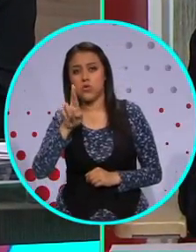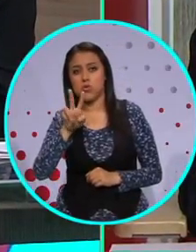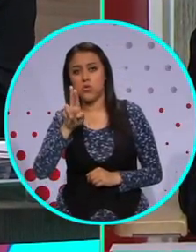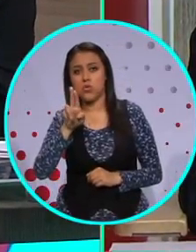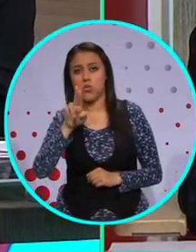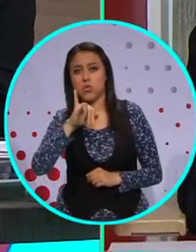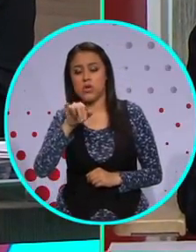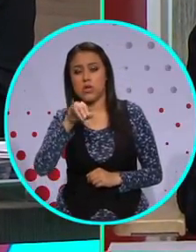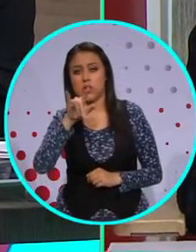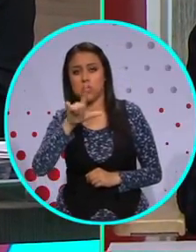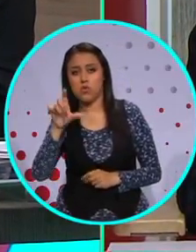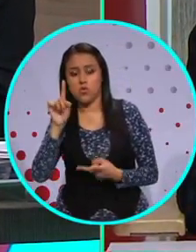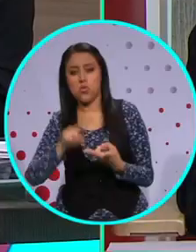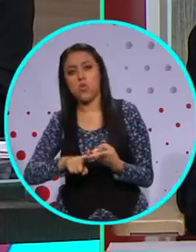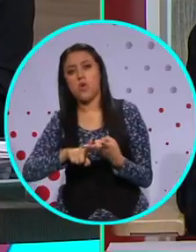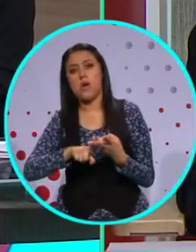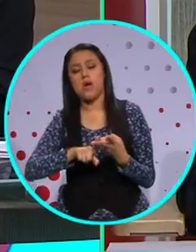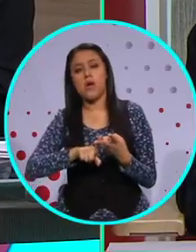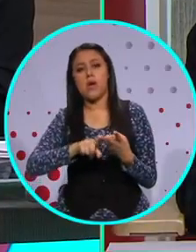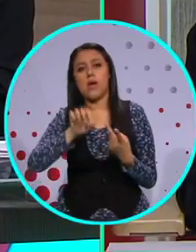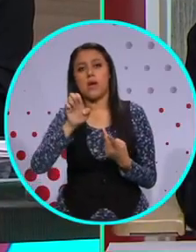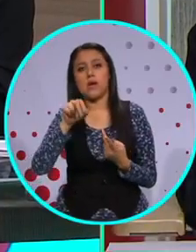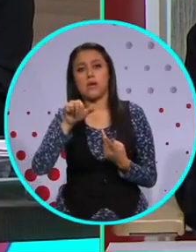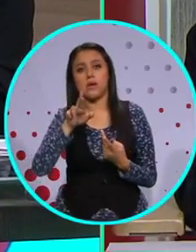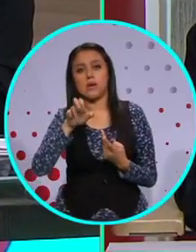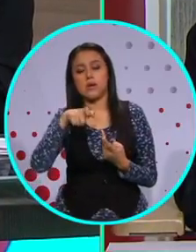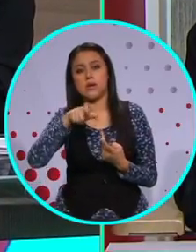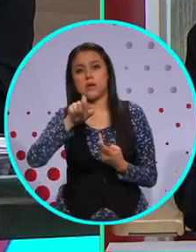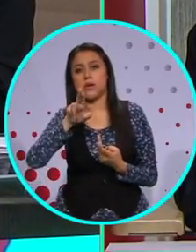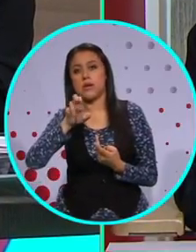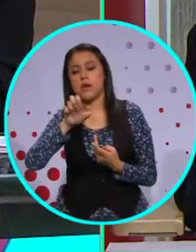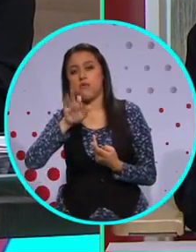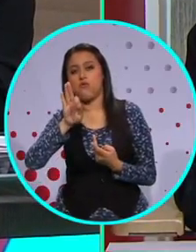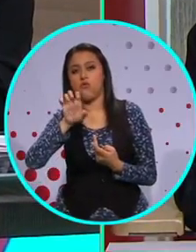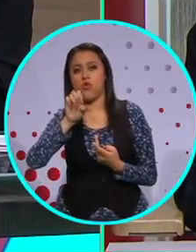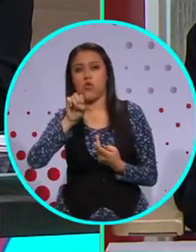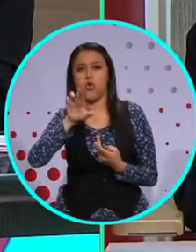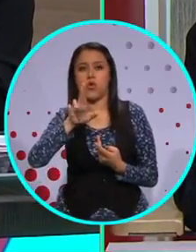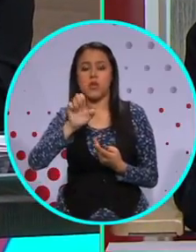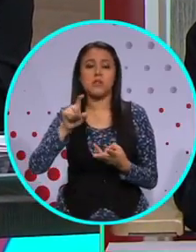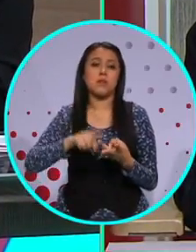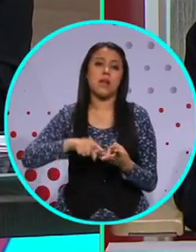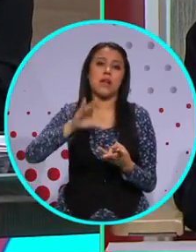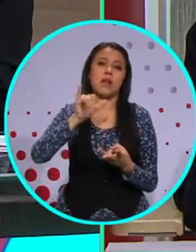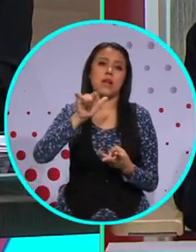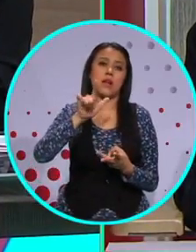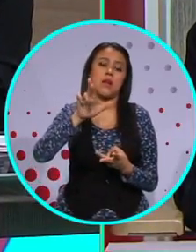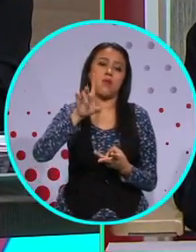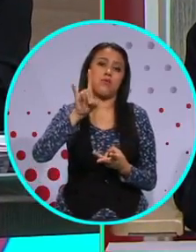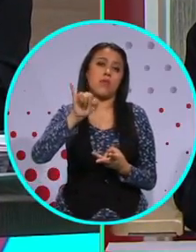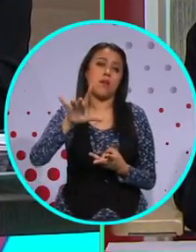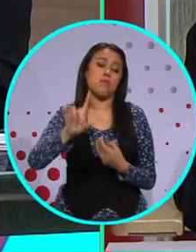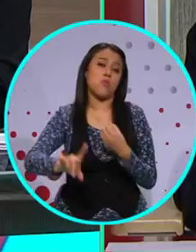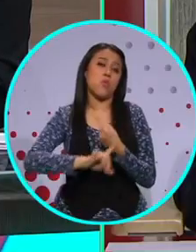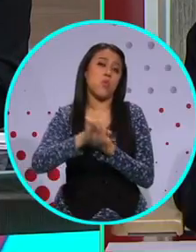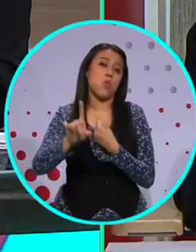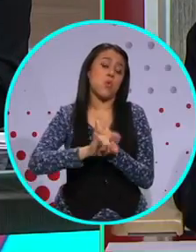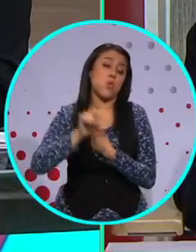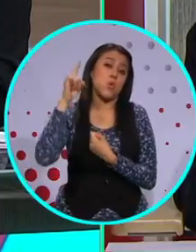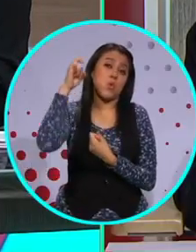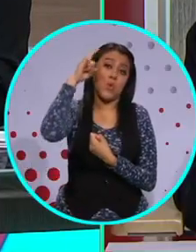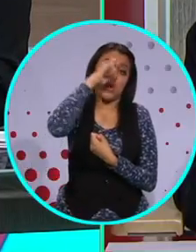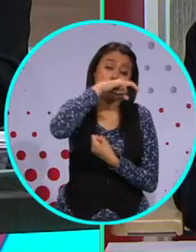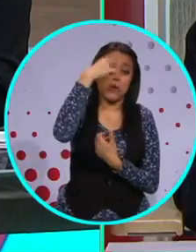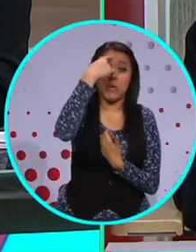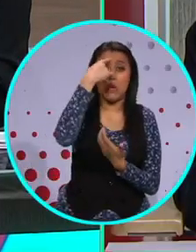lo va a pasar a enrique flórez verdad al hidalgo cuando venga a recuperar el carro de claudia el trámite para sacarlo debe ser bastante